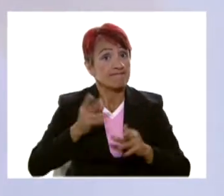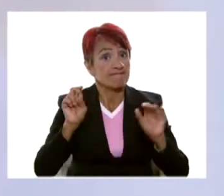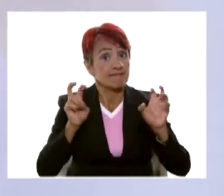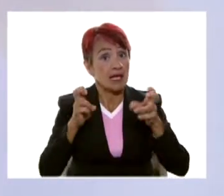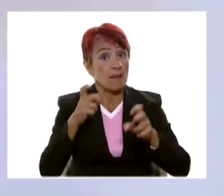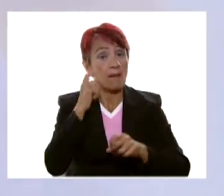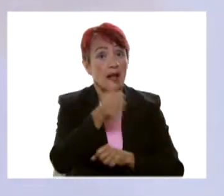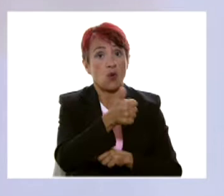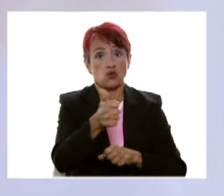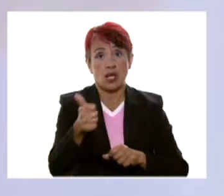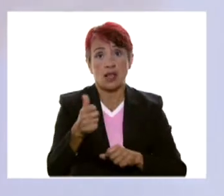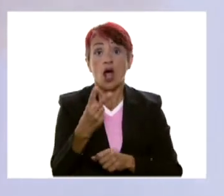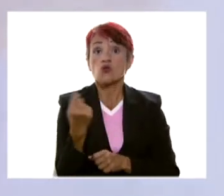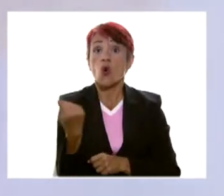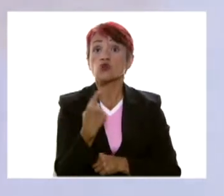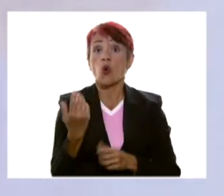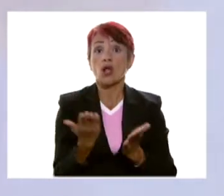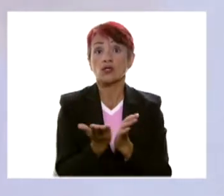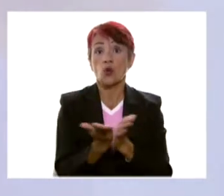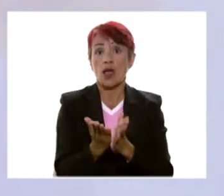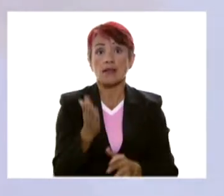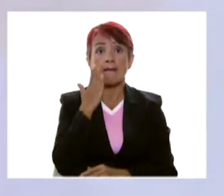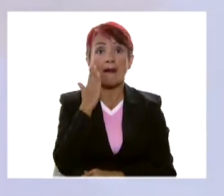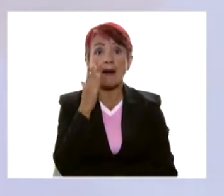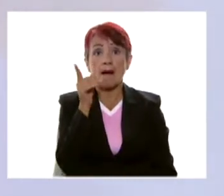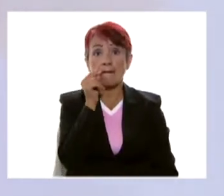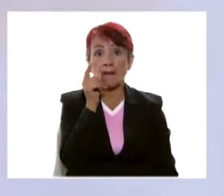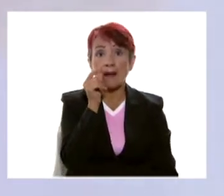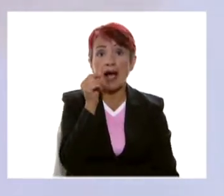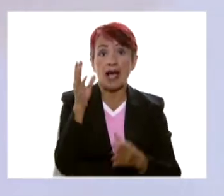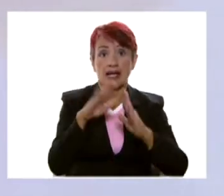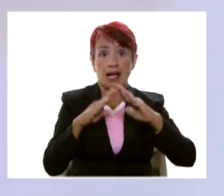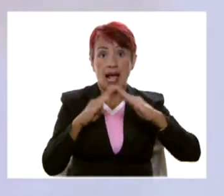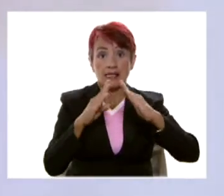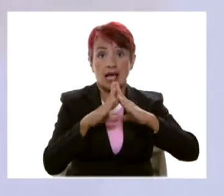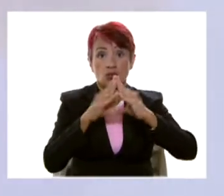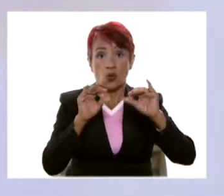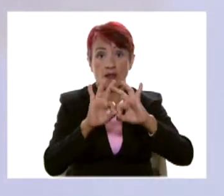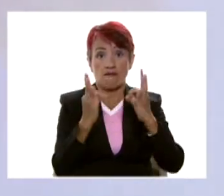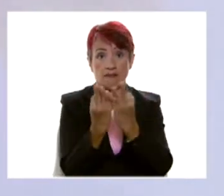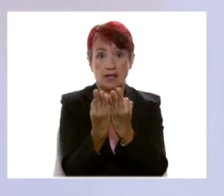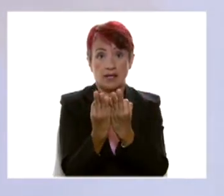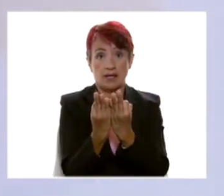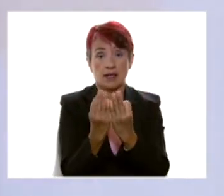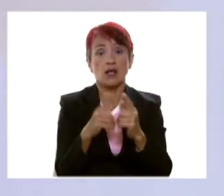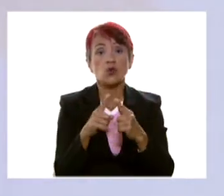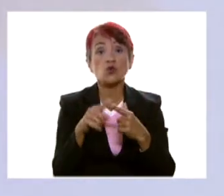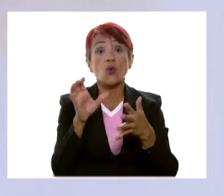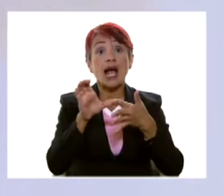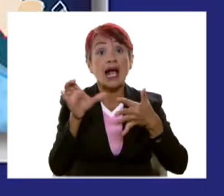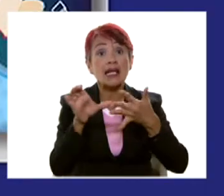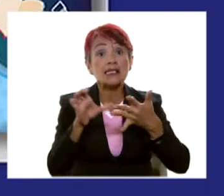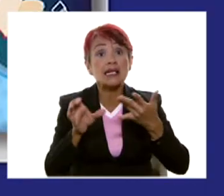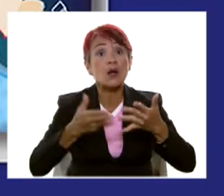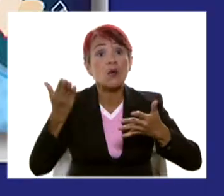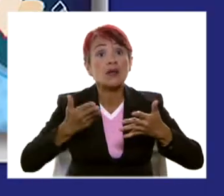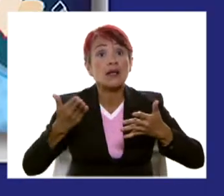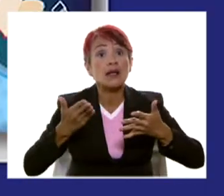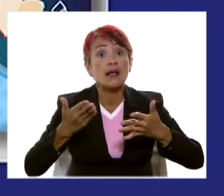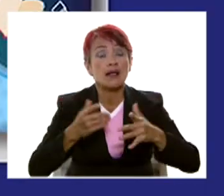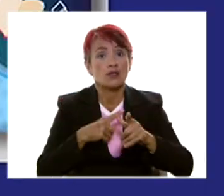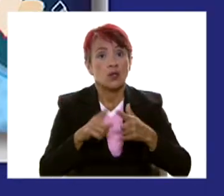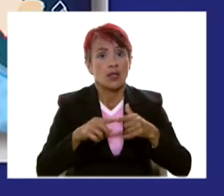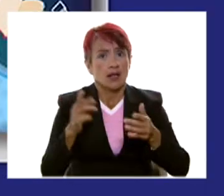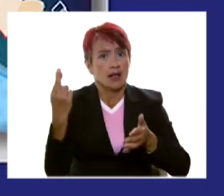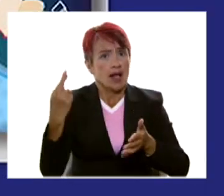para todos ustedes, no solamente para el estudiante, sino para mamá, papá, el hogar y toda la familia en general. Bien, una de las características es se dan datos